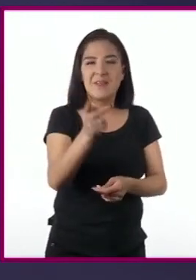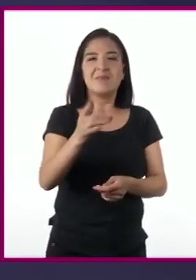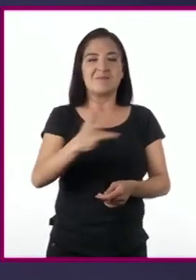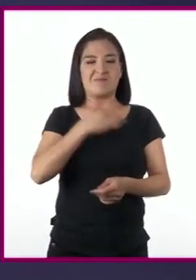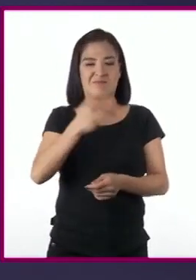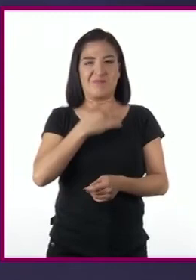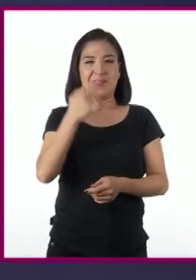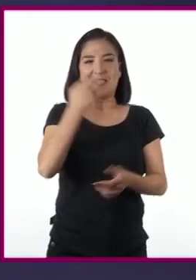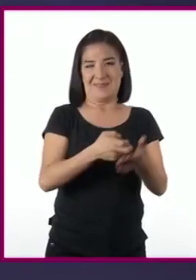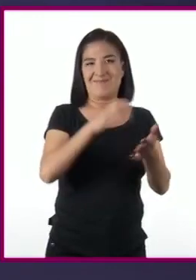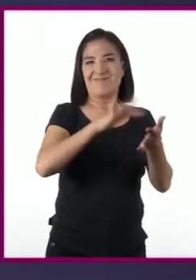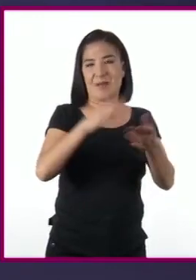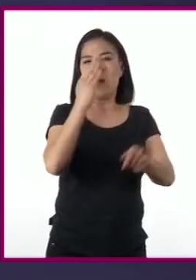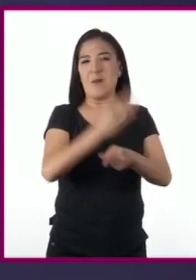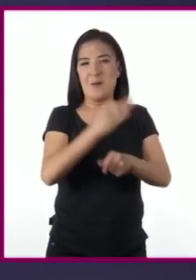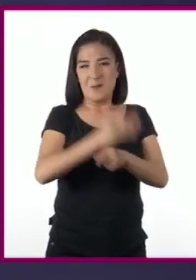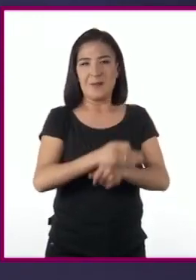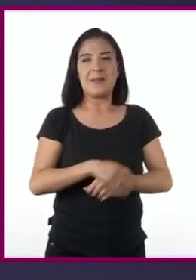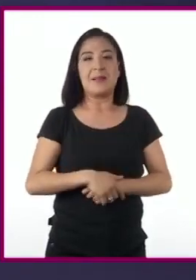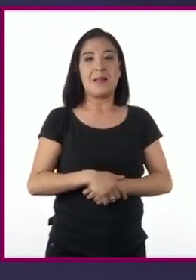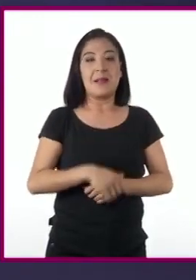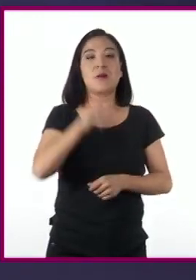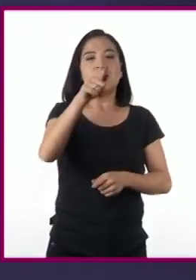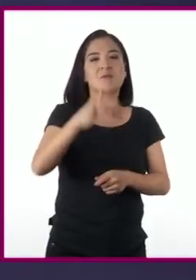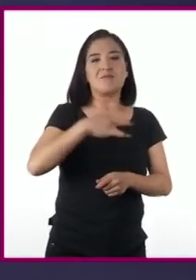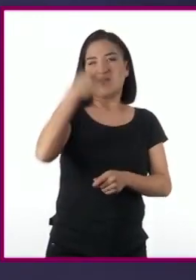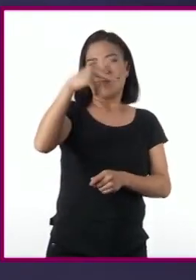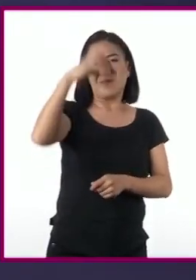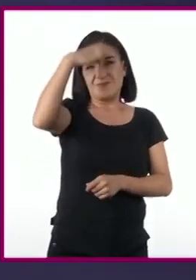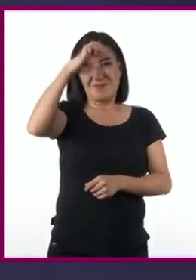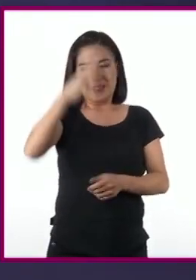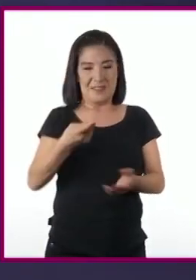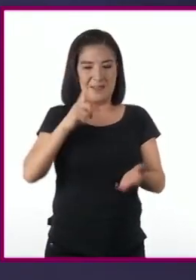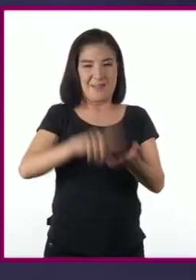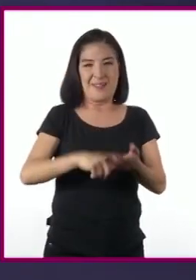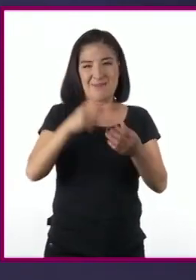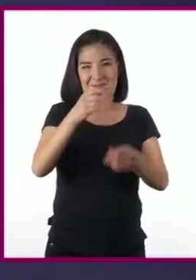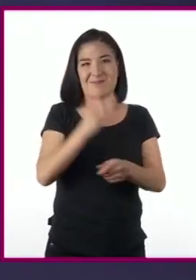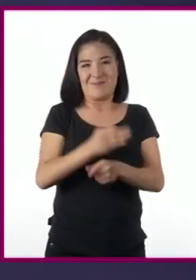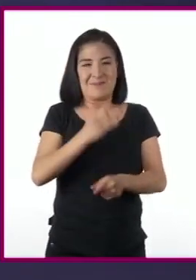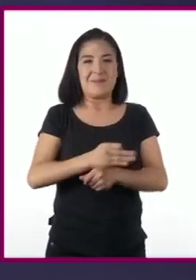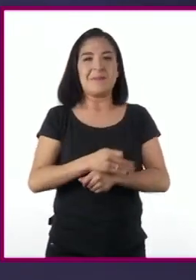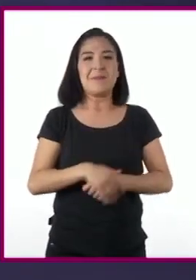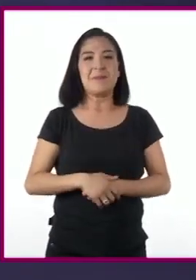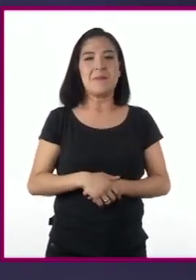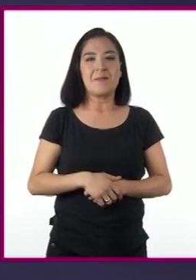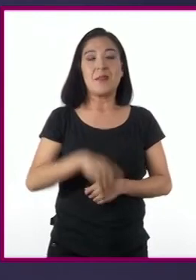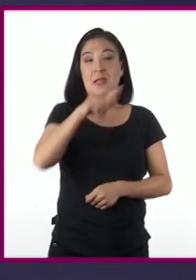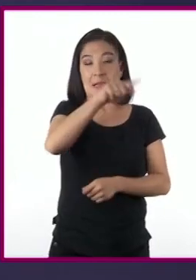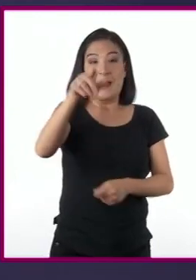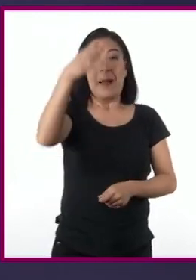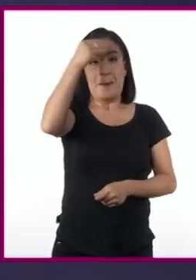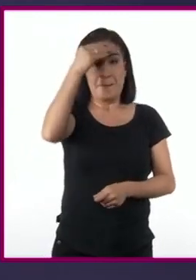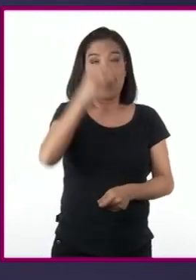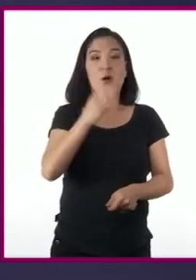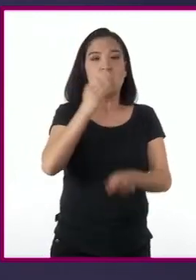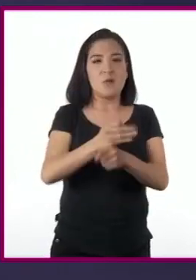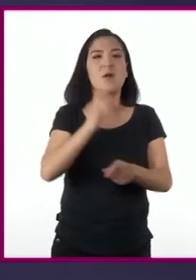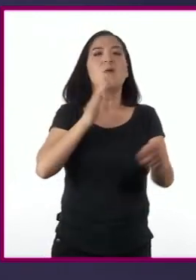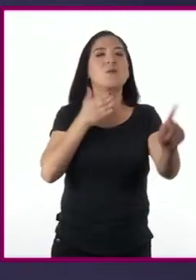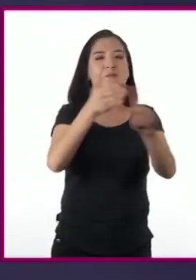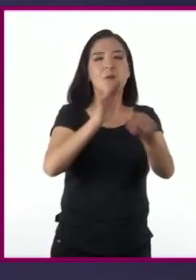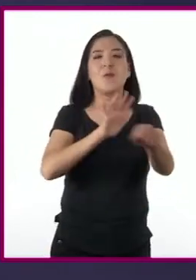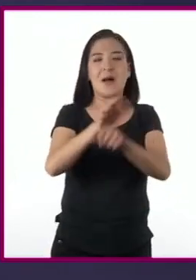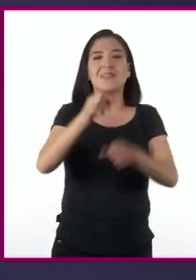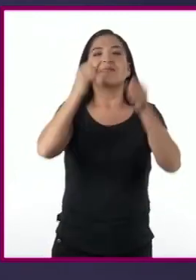generado estos textos a partir de sus experiencias en la actualidad. En este aprendizaje esperado, estoy